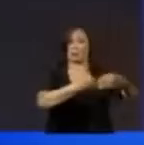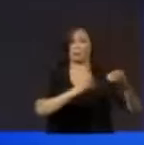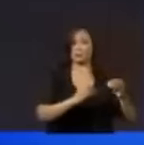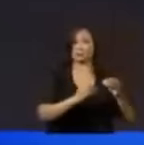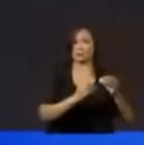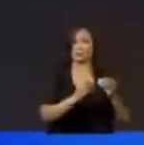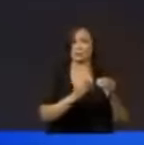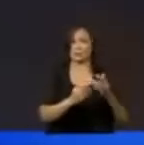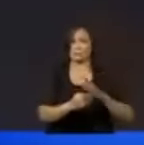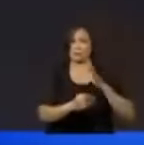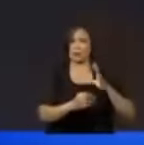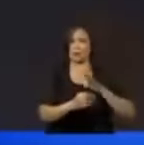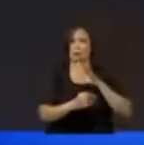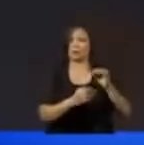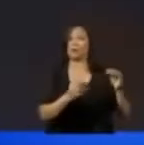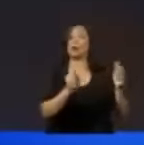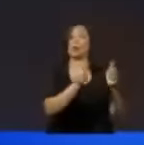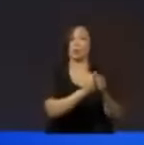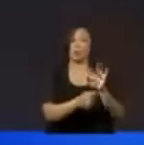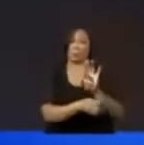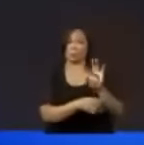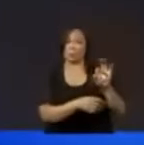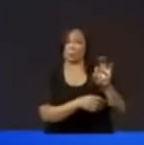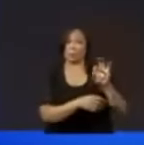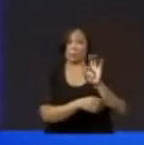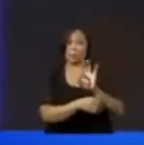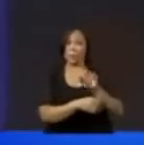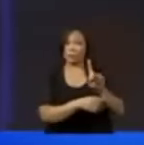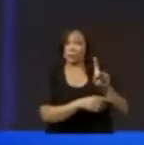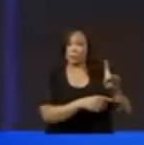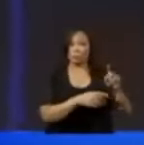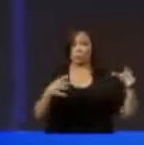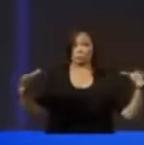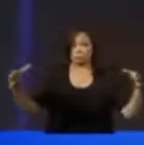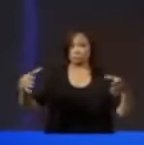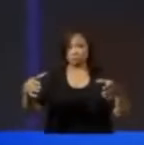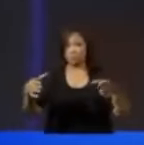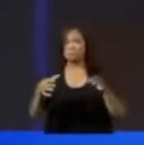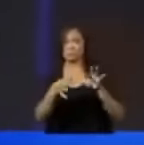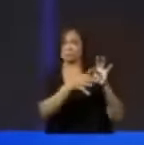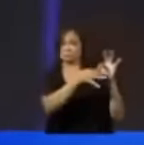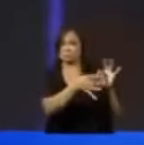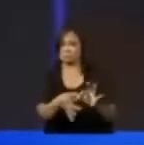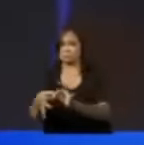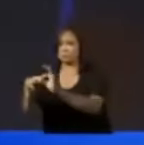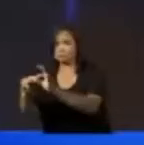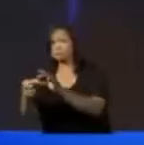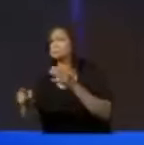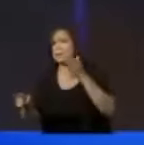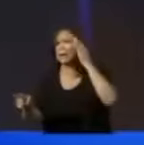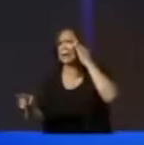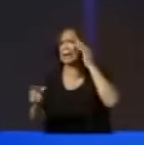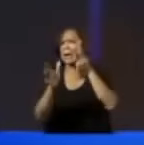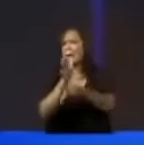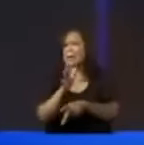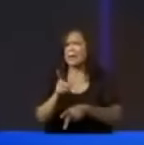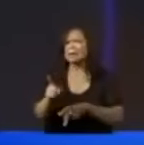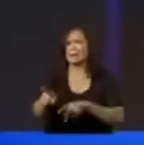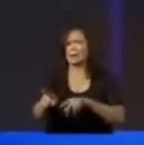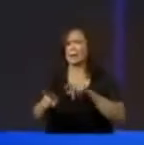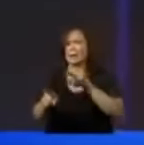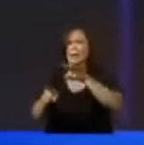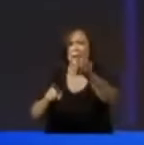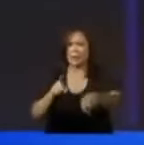equipado y moderno y en coordinación con el 911 para que en lo inmediato, al tomar conocimiento del crimen o el